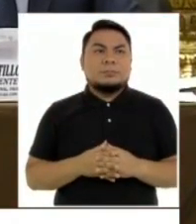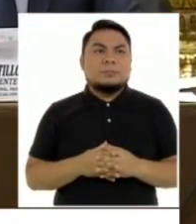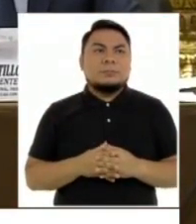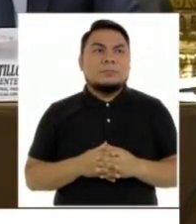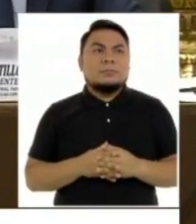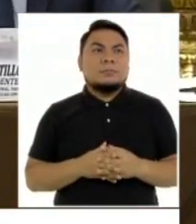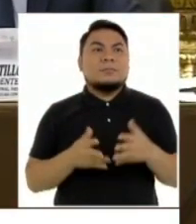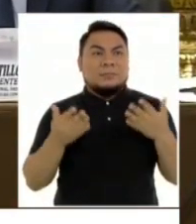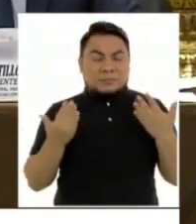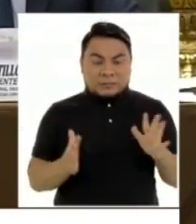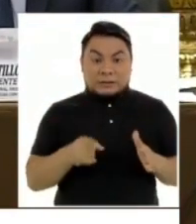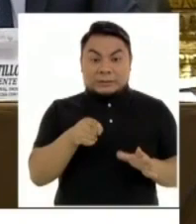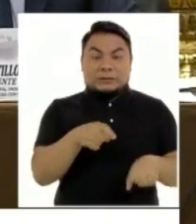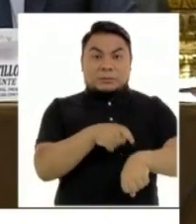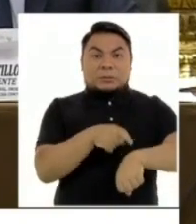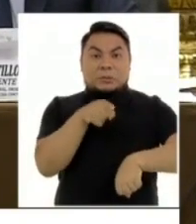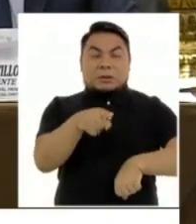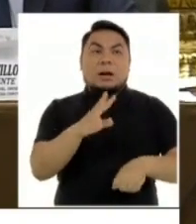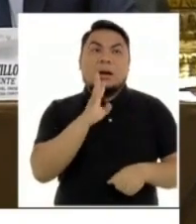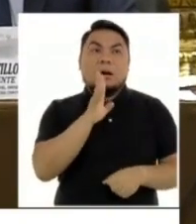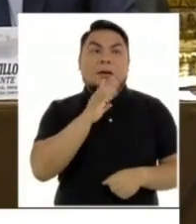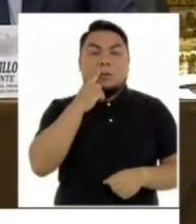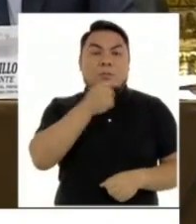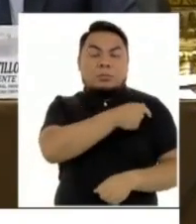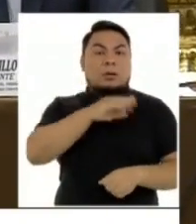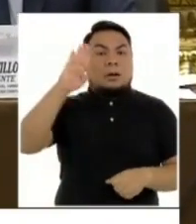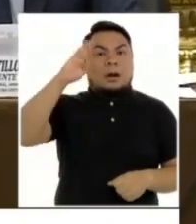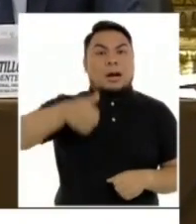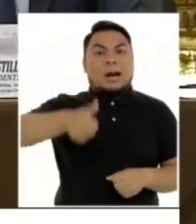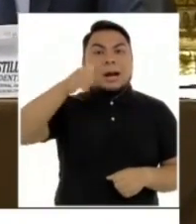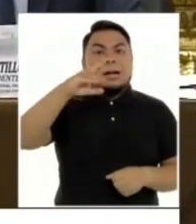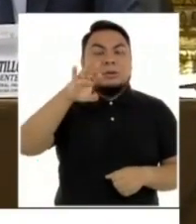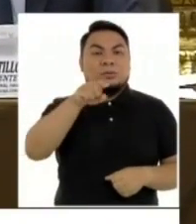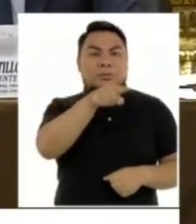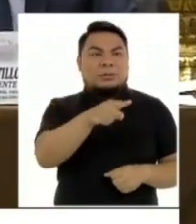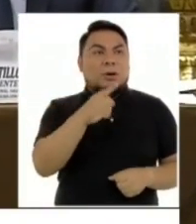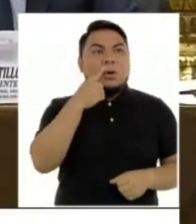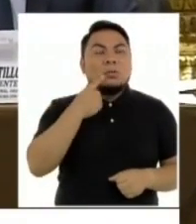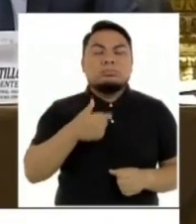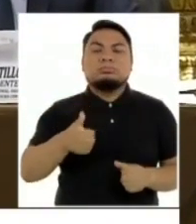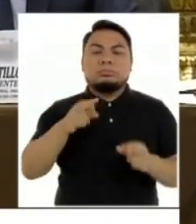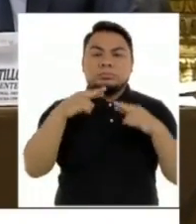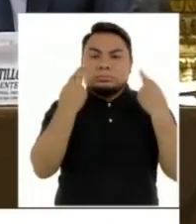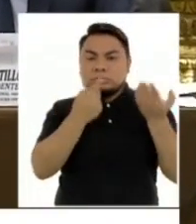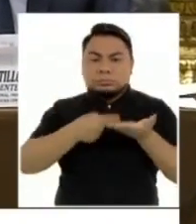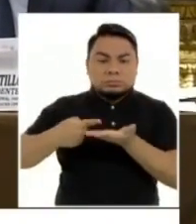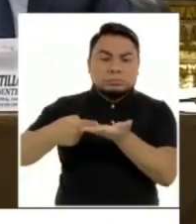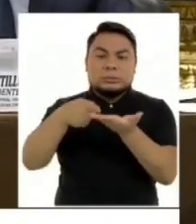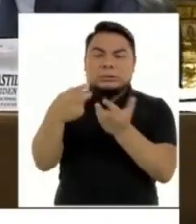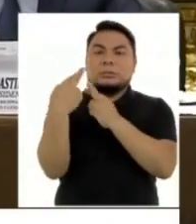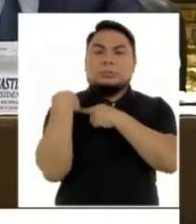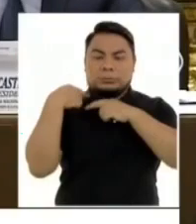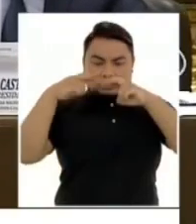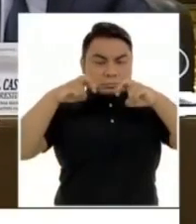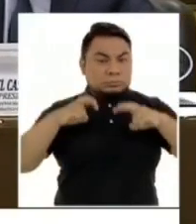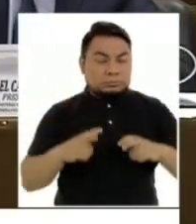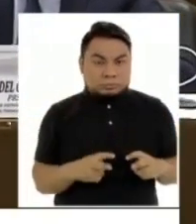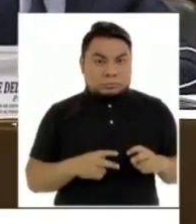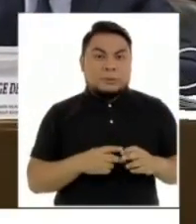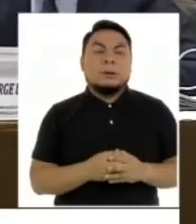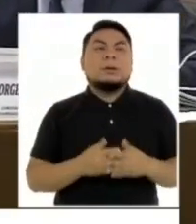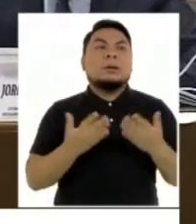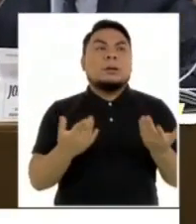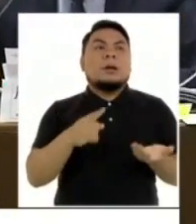Bien, en estos momentos viene declarando el coronel Carlos Colchado, jefe de la División de Investigación de Alta Complejidad, DIVIA,